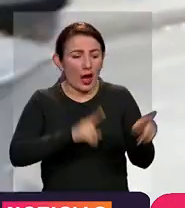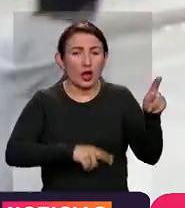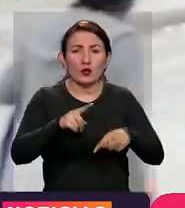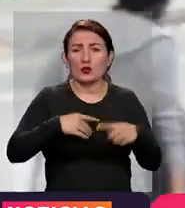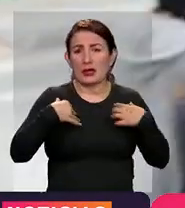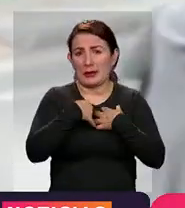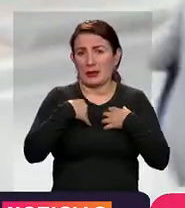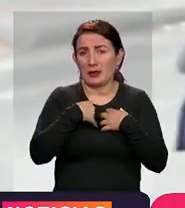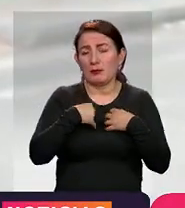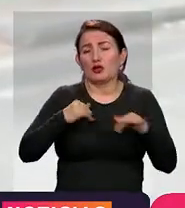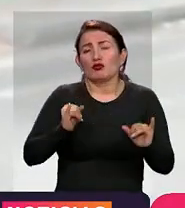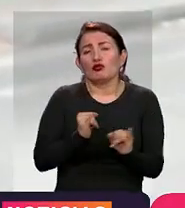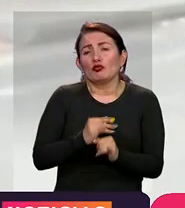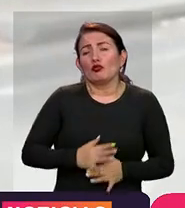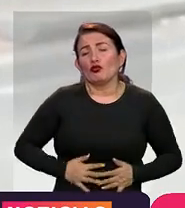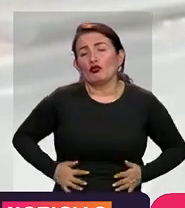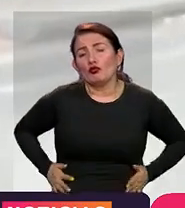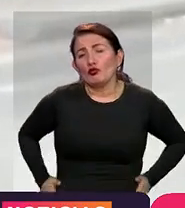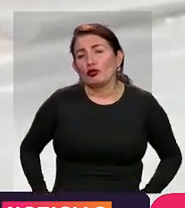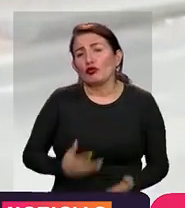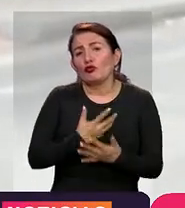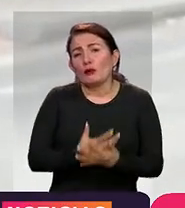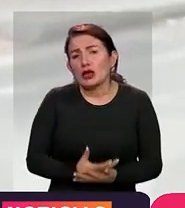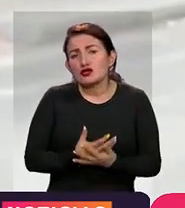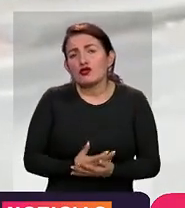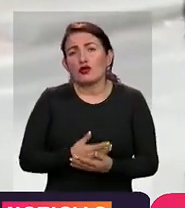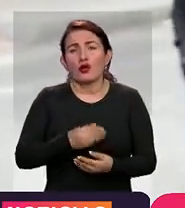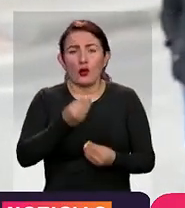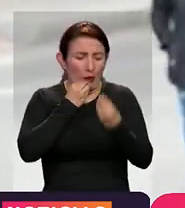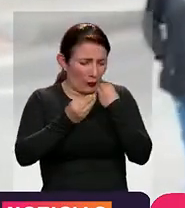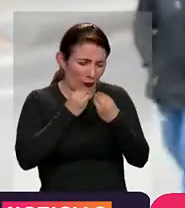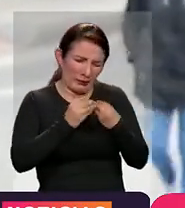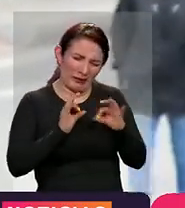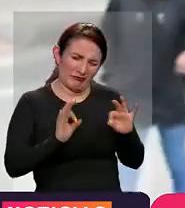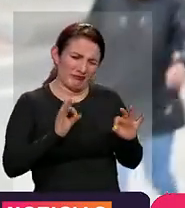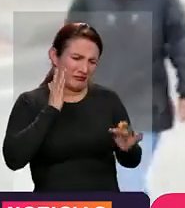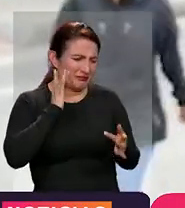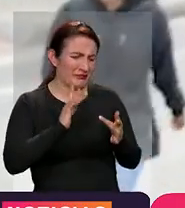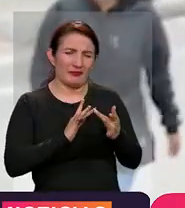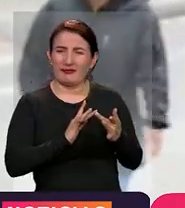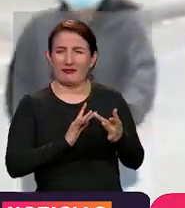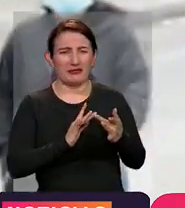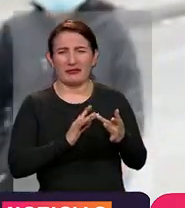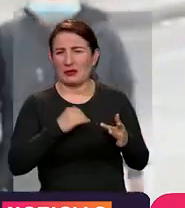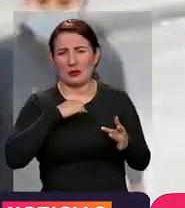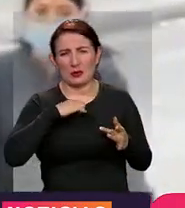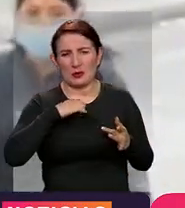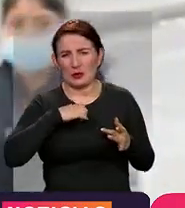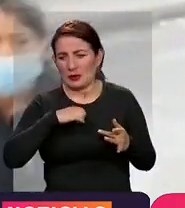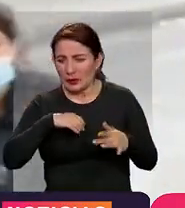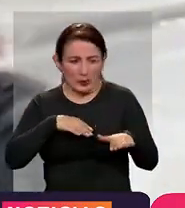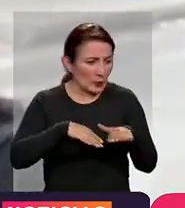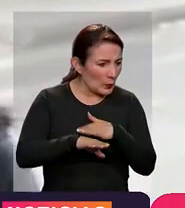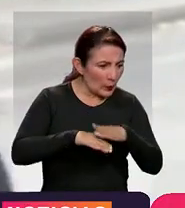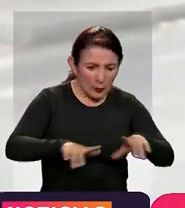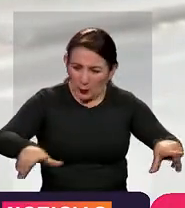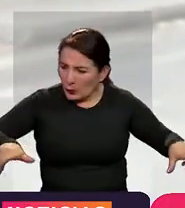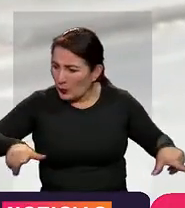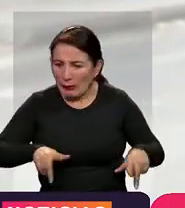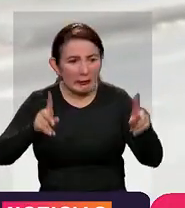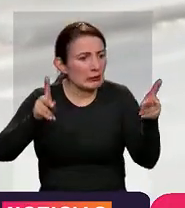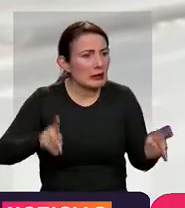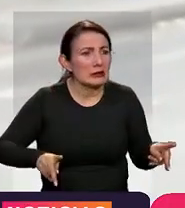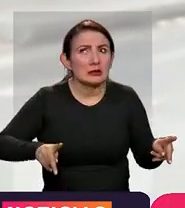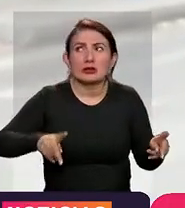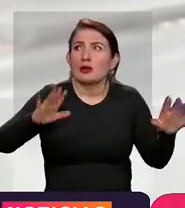se encuentran con baja condición corporal, la calidad del alimento no es el adecuado, no cuentan con zonas de resguardo ni superficies de descanso,